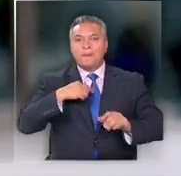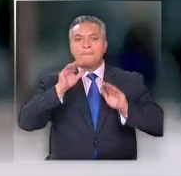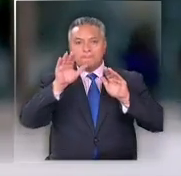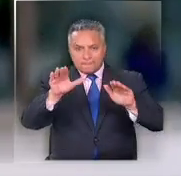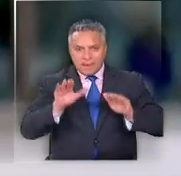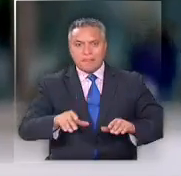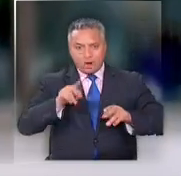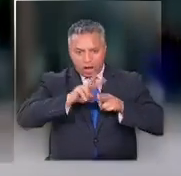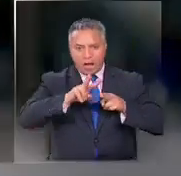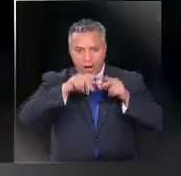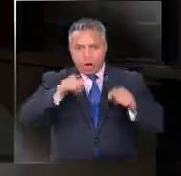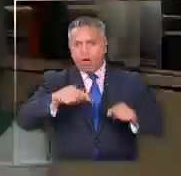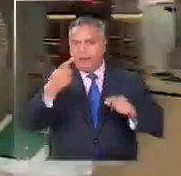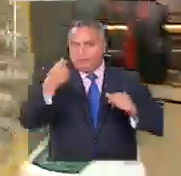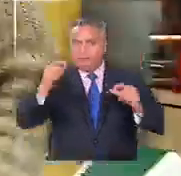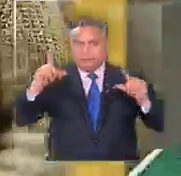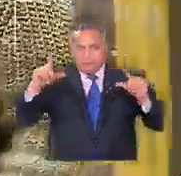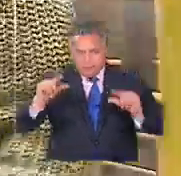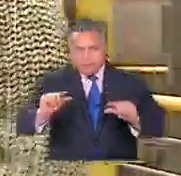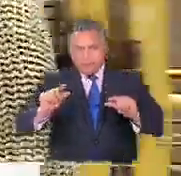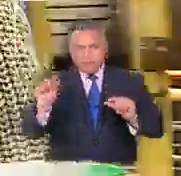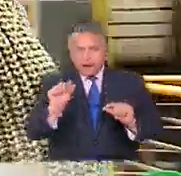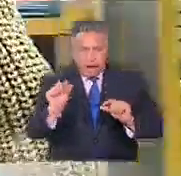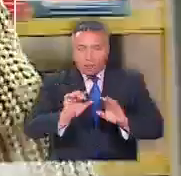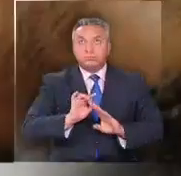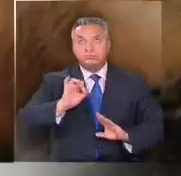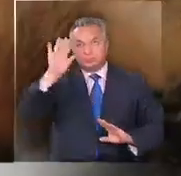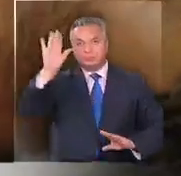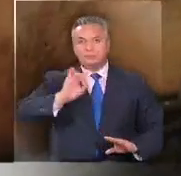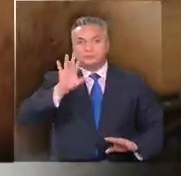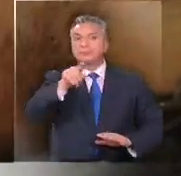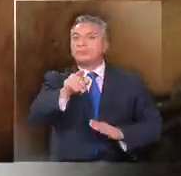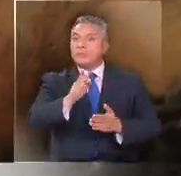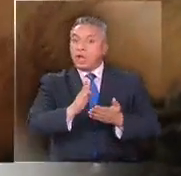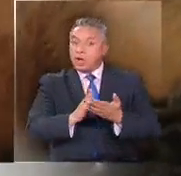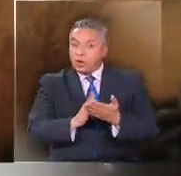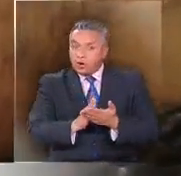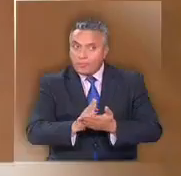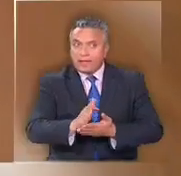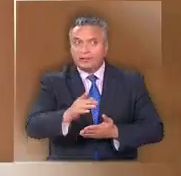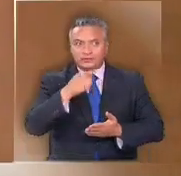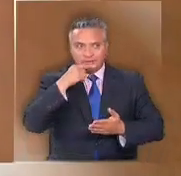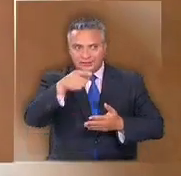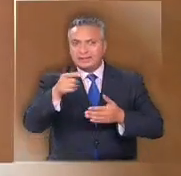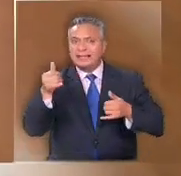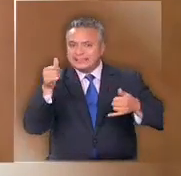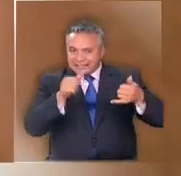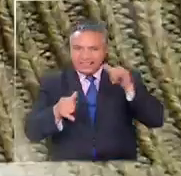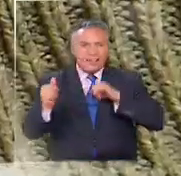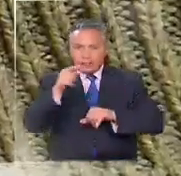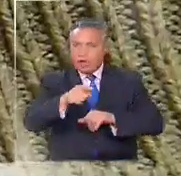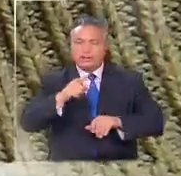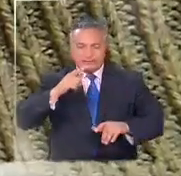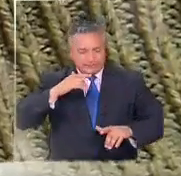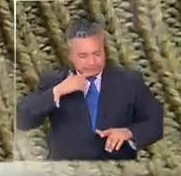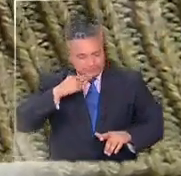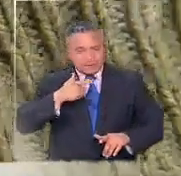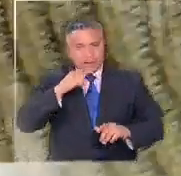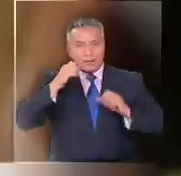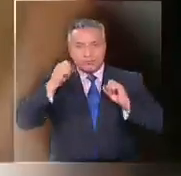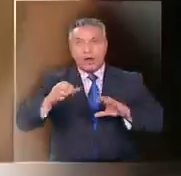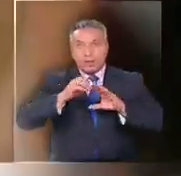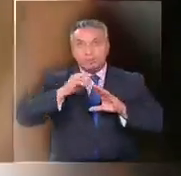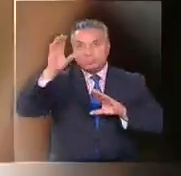hace hoy con bajo recurso. Eso al comienzo, porque este científico está empeñado en empujar la presencia chilena